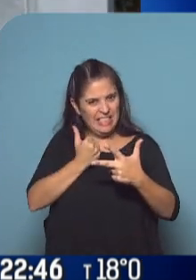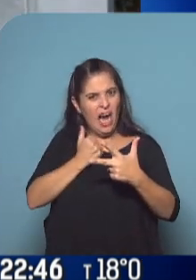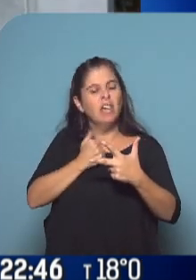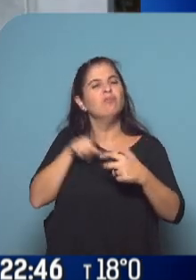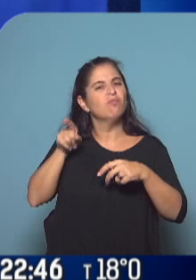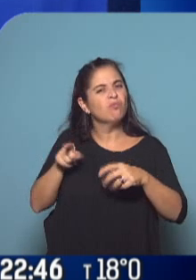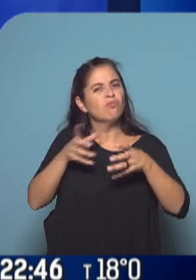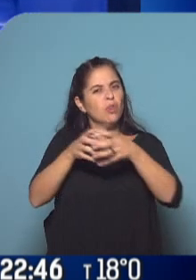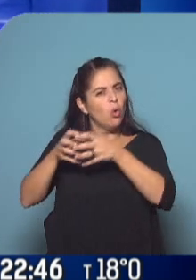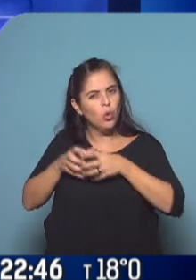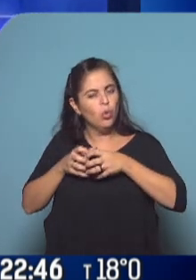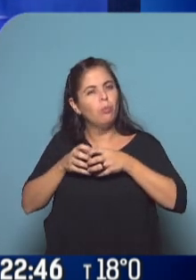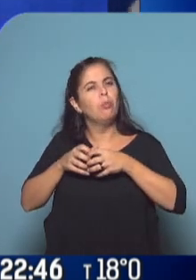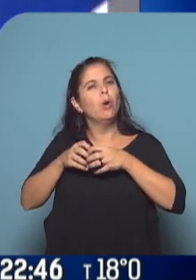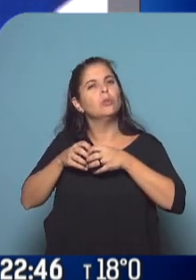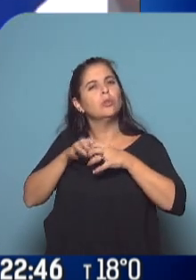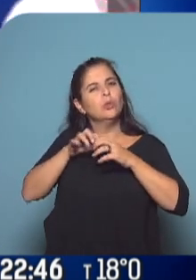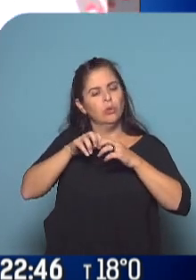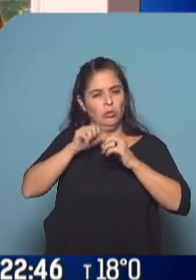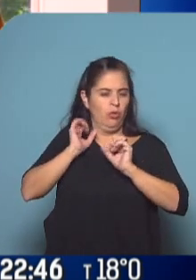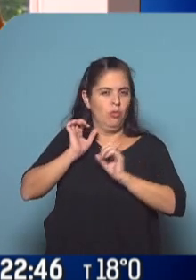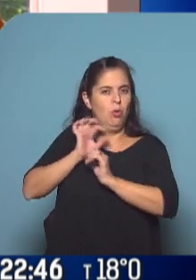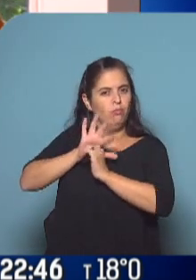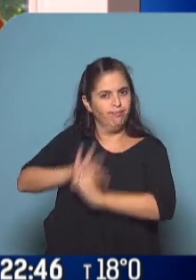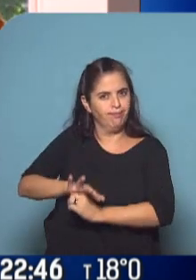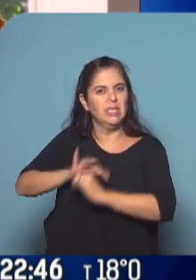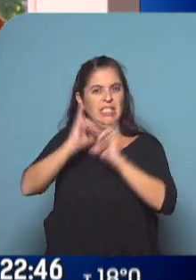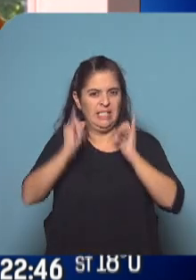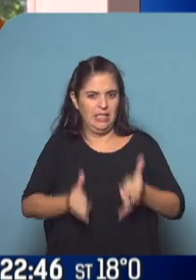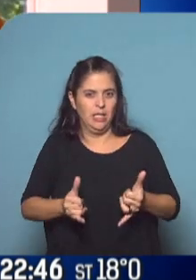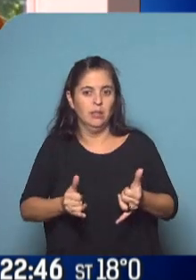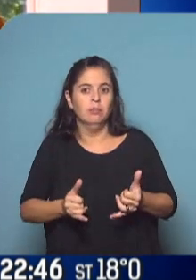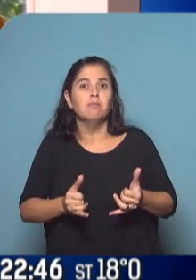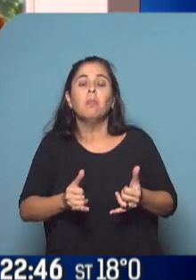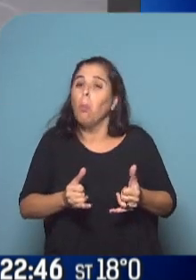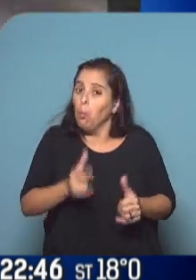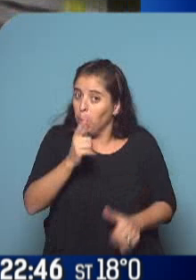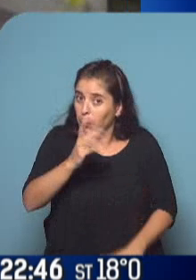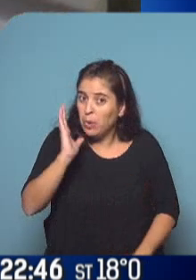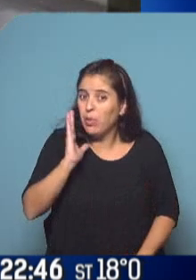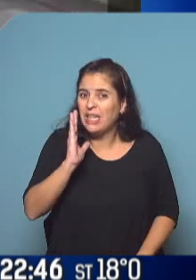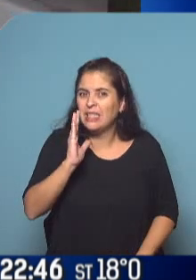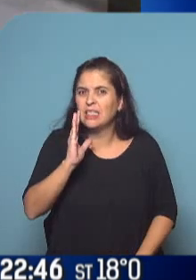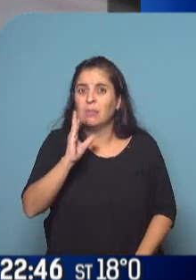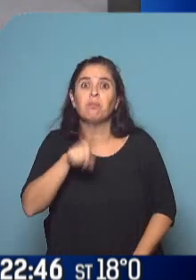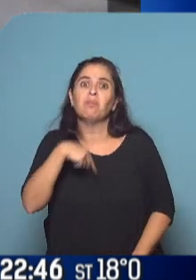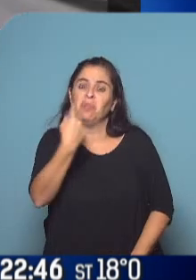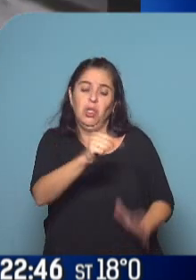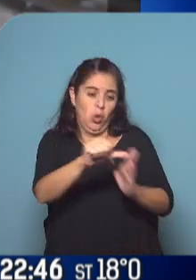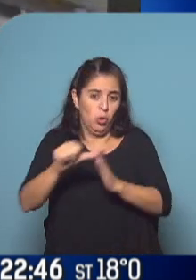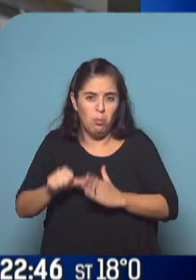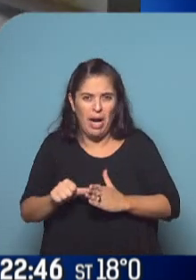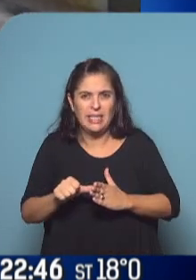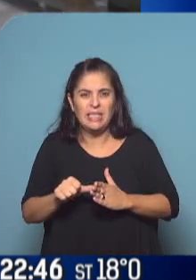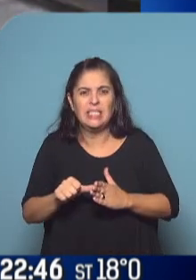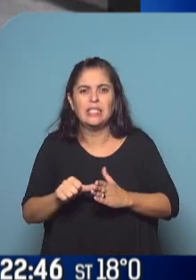este programa de cuál es el grado de adhesión, por ponerlo en algún término, que los diferentes grupos